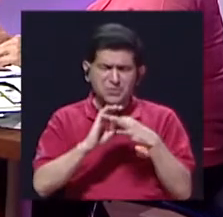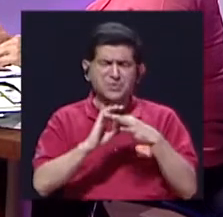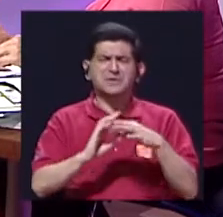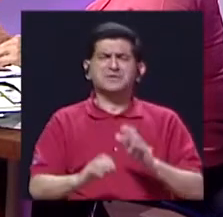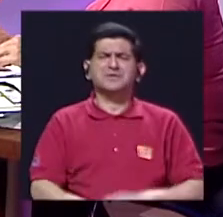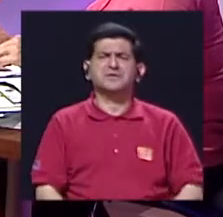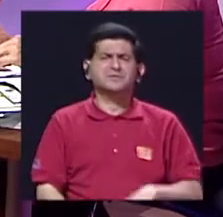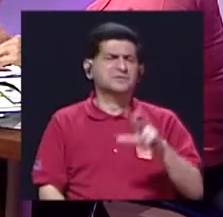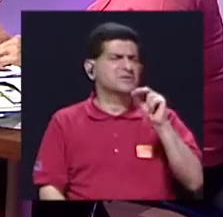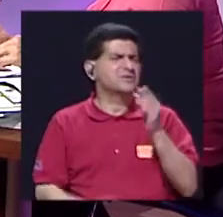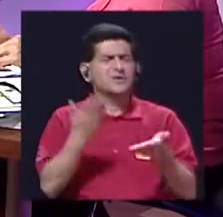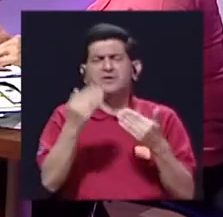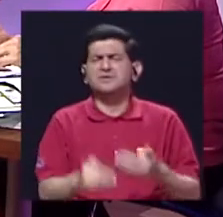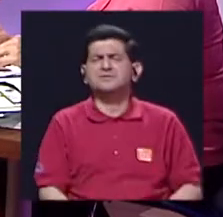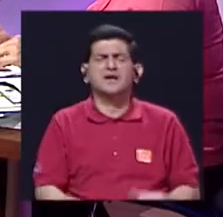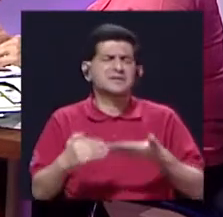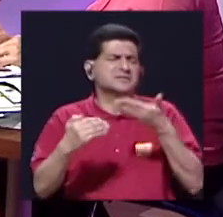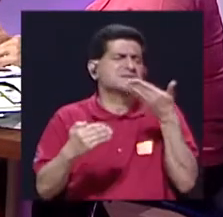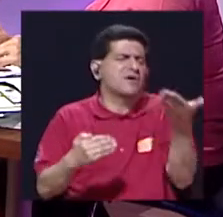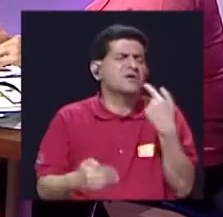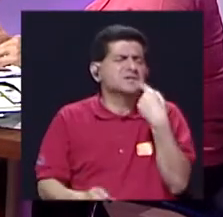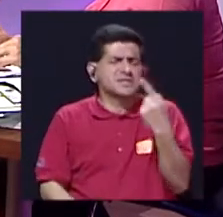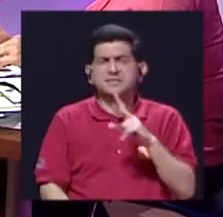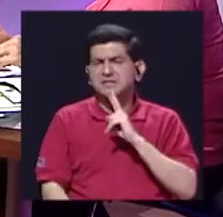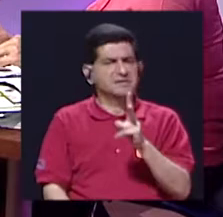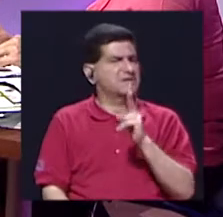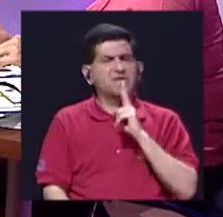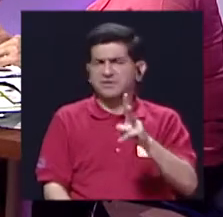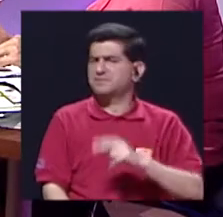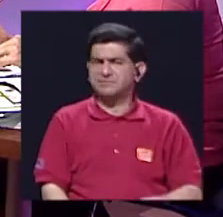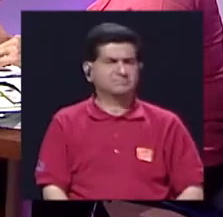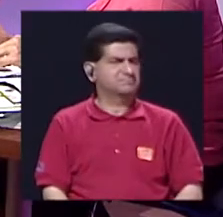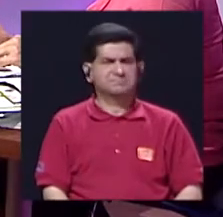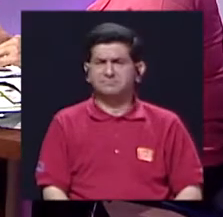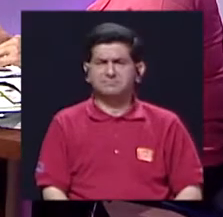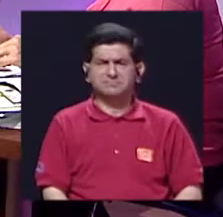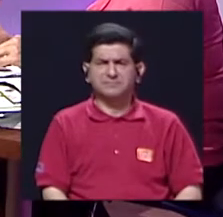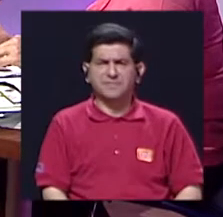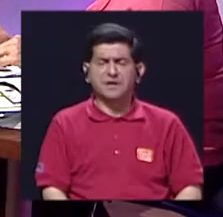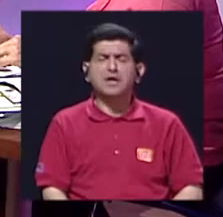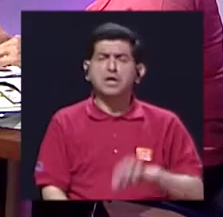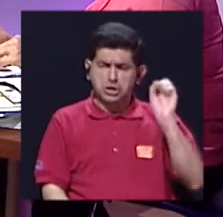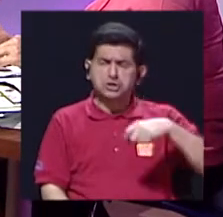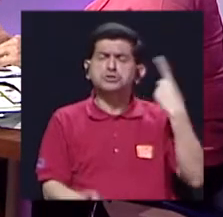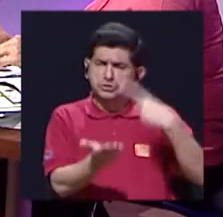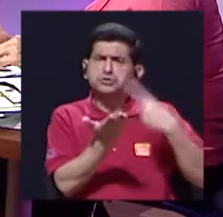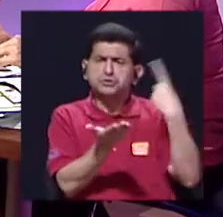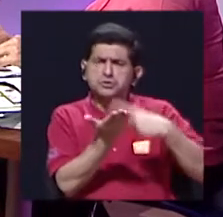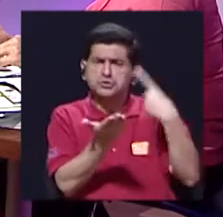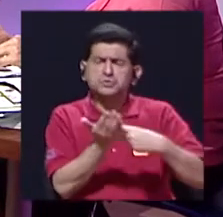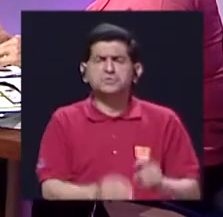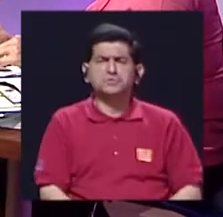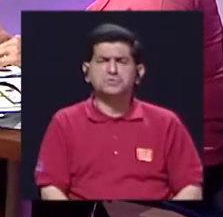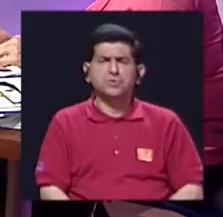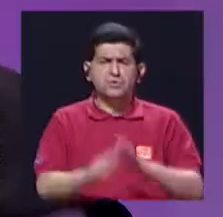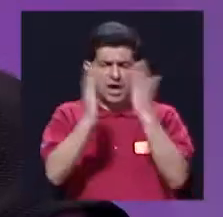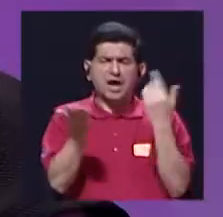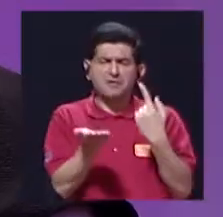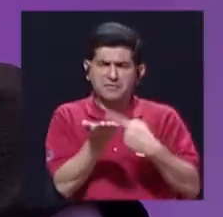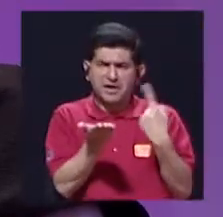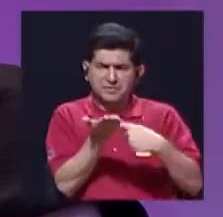poner tantas cosas que se dicen que no son ciertas y poder discutir. Abramos